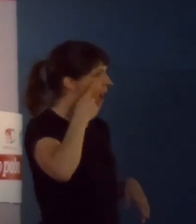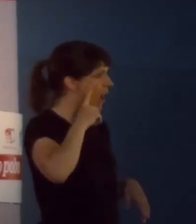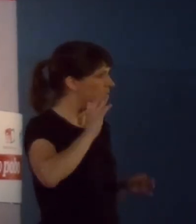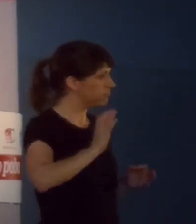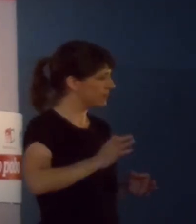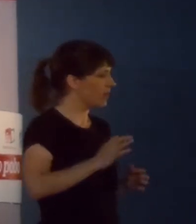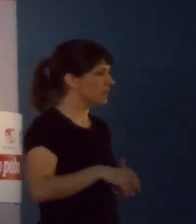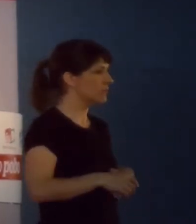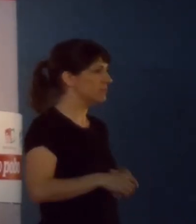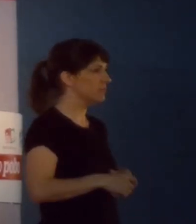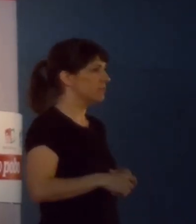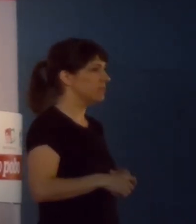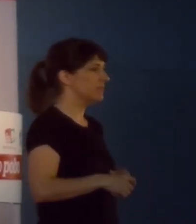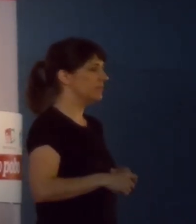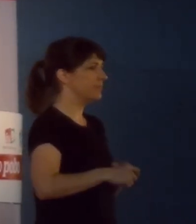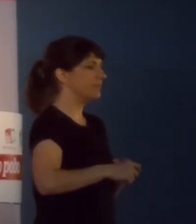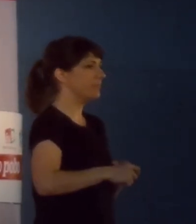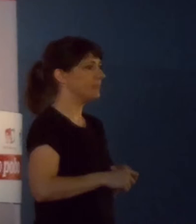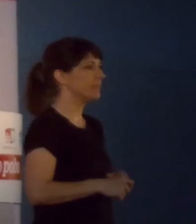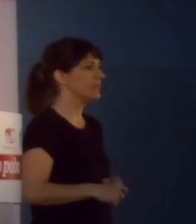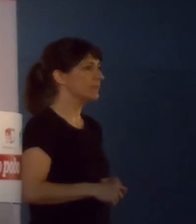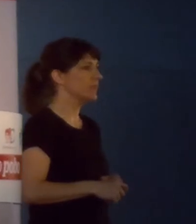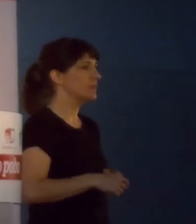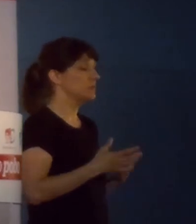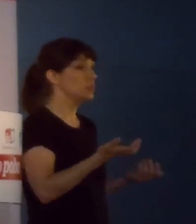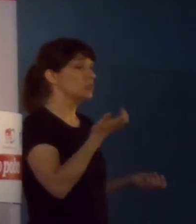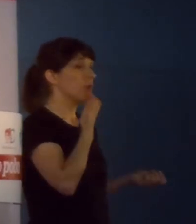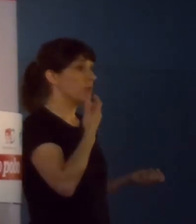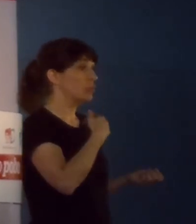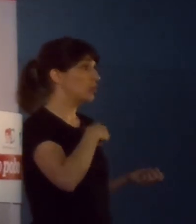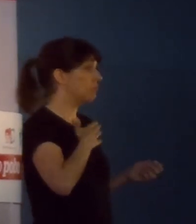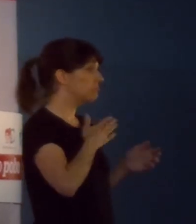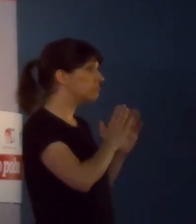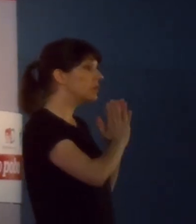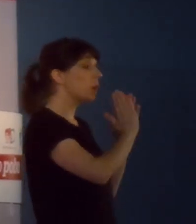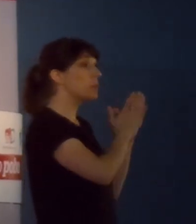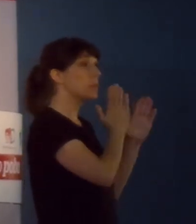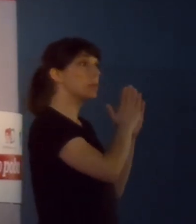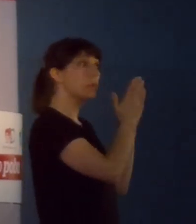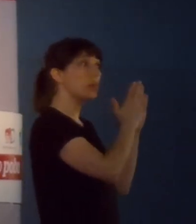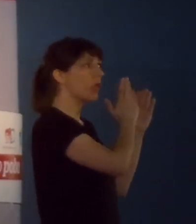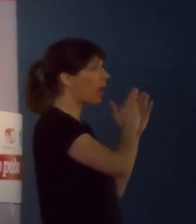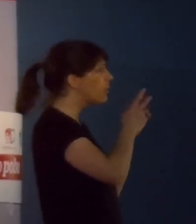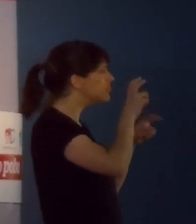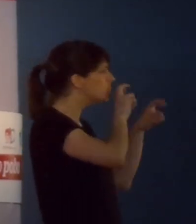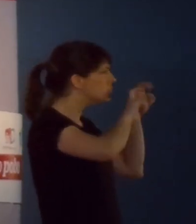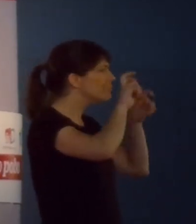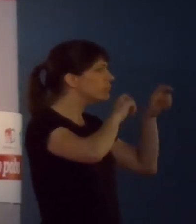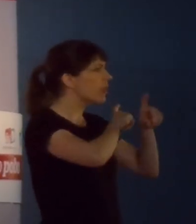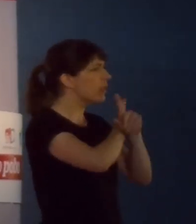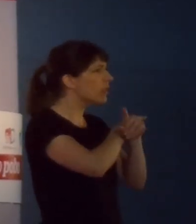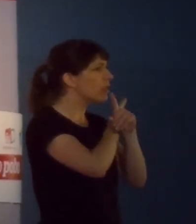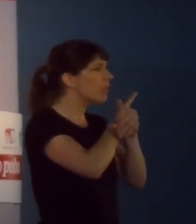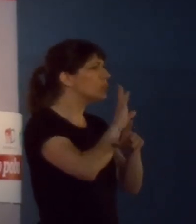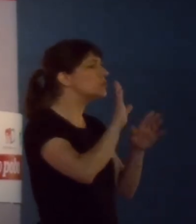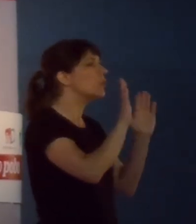máis mente se fun aos andeis da miña biblioteca na procura dun